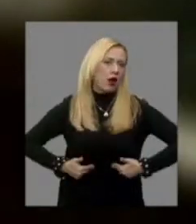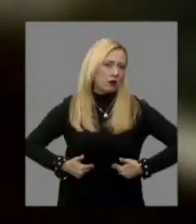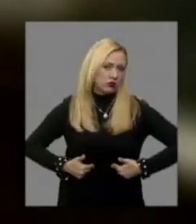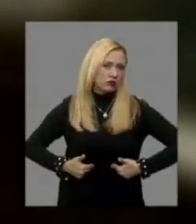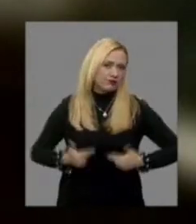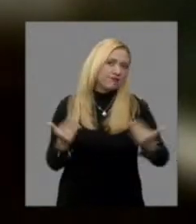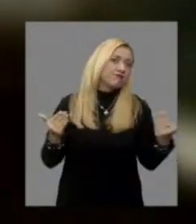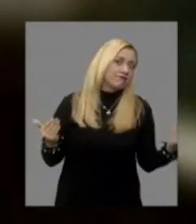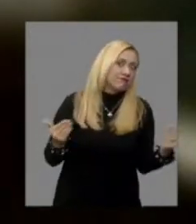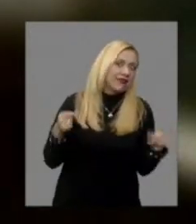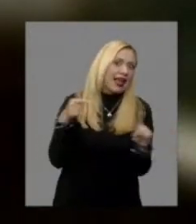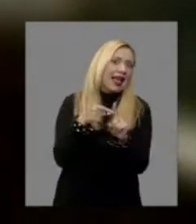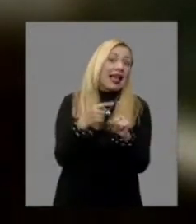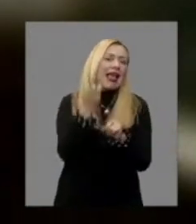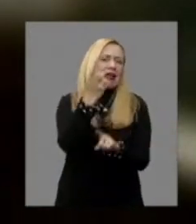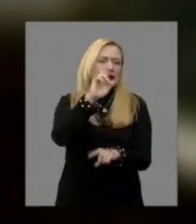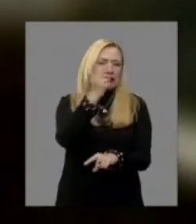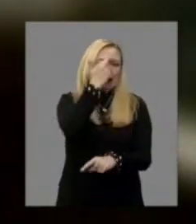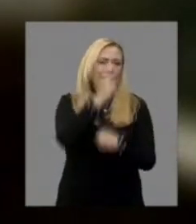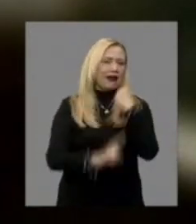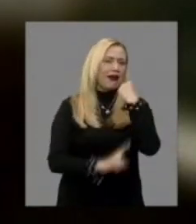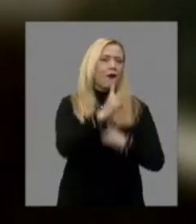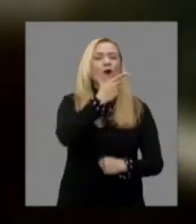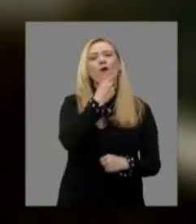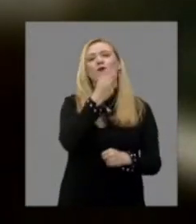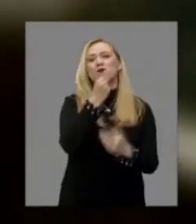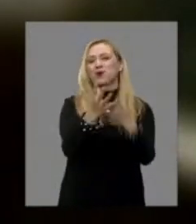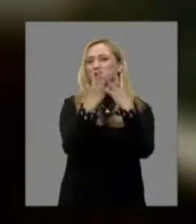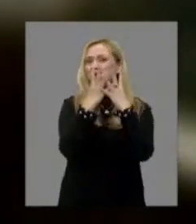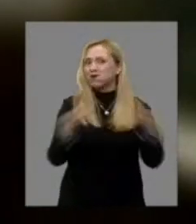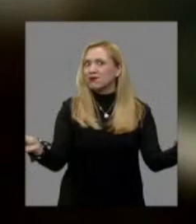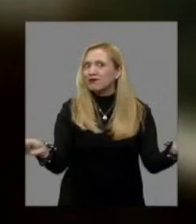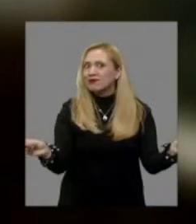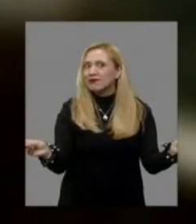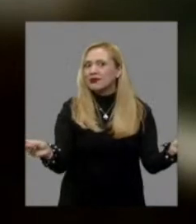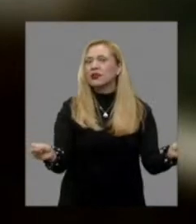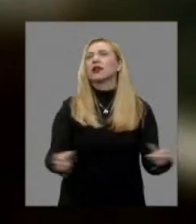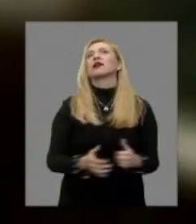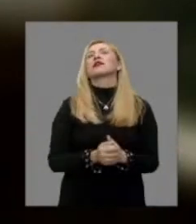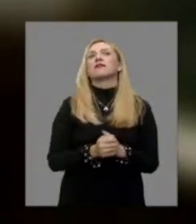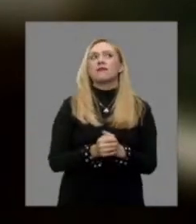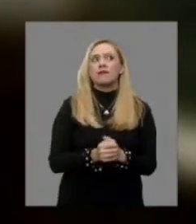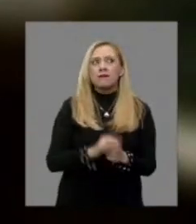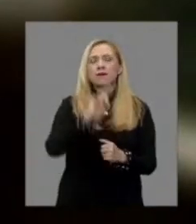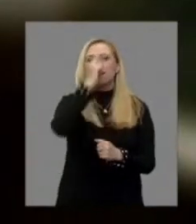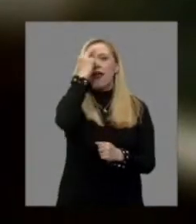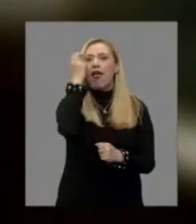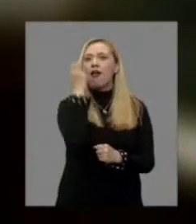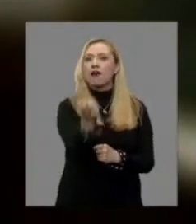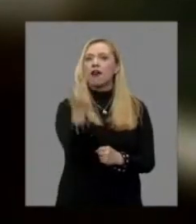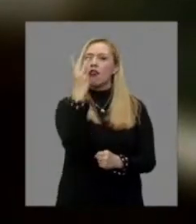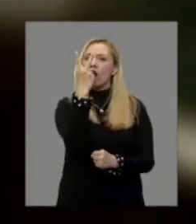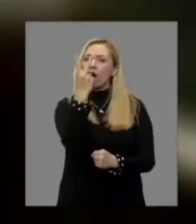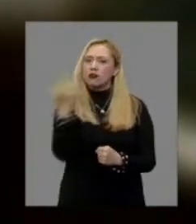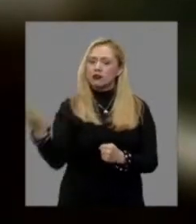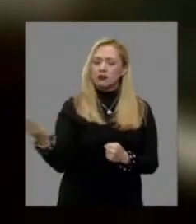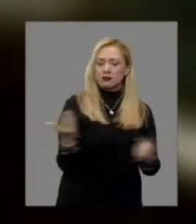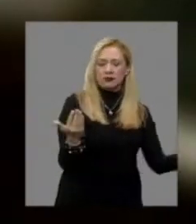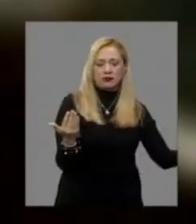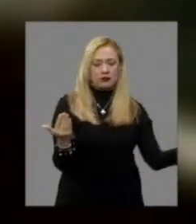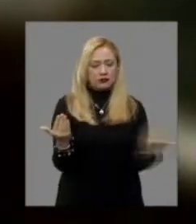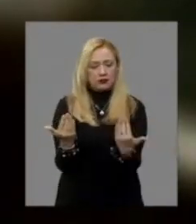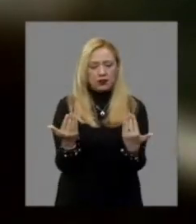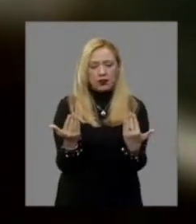Humanos en este caso. Y bueno, combinando estos dos fenómenos que se van de alguna